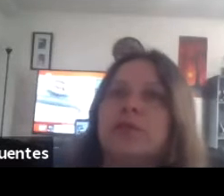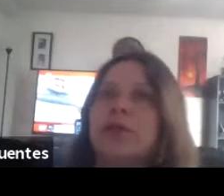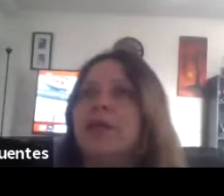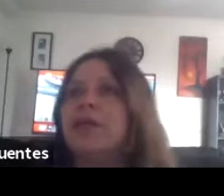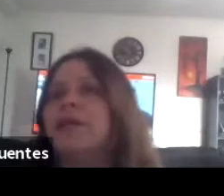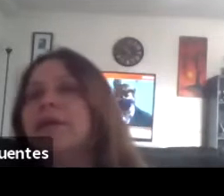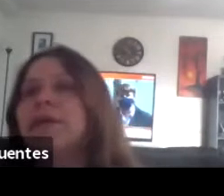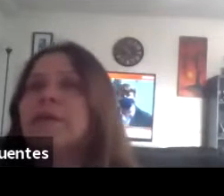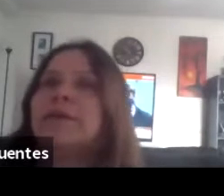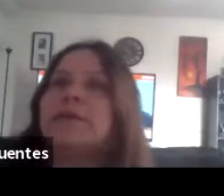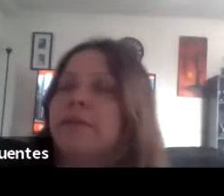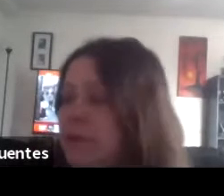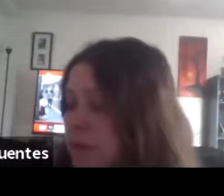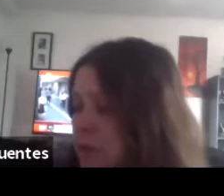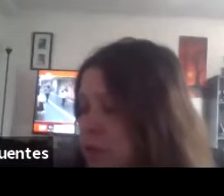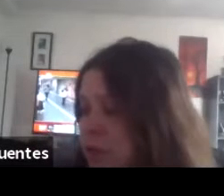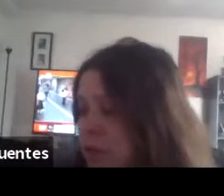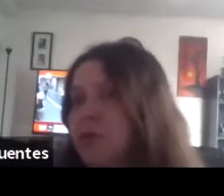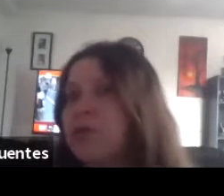Yoranda,